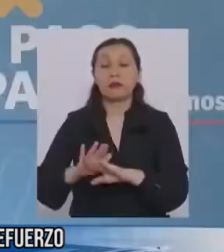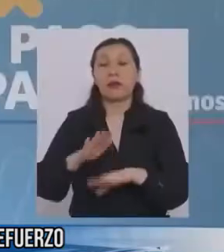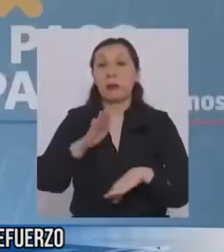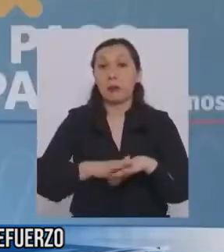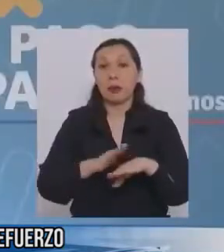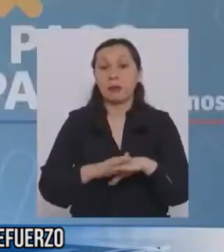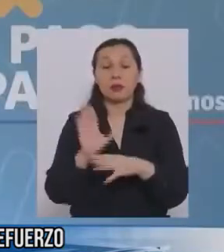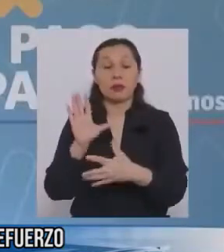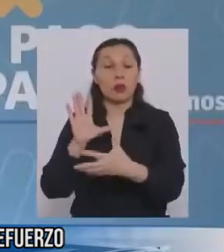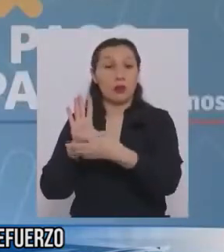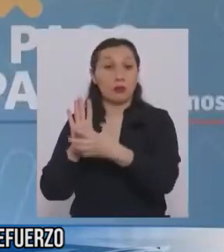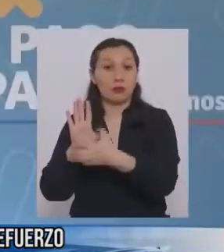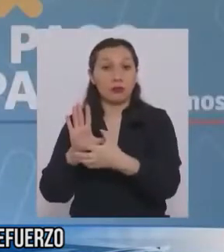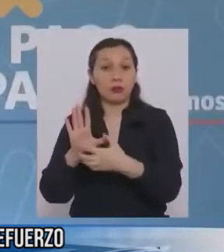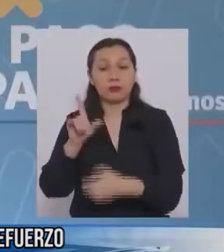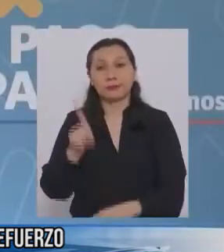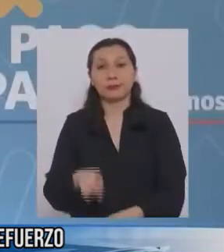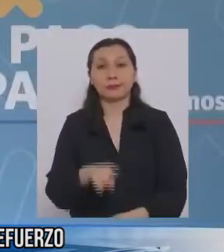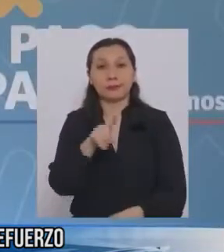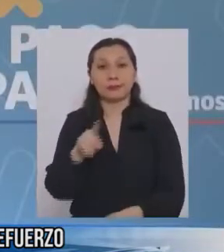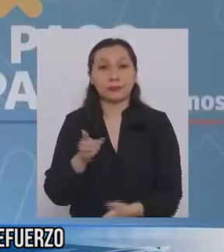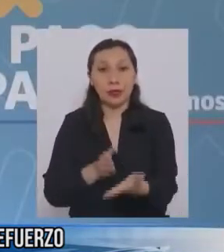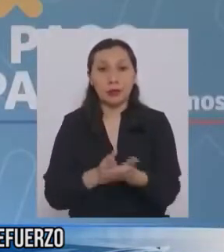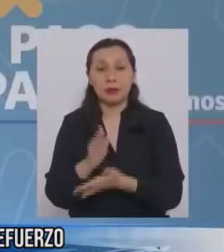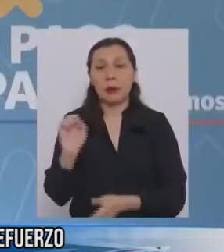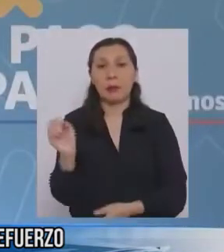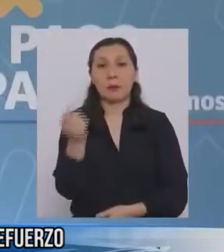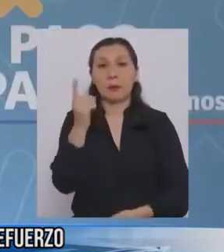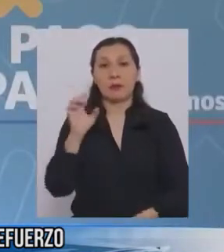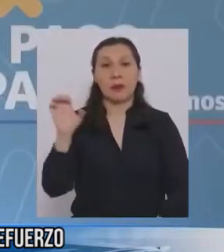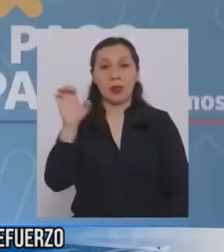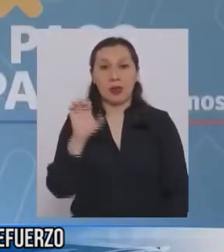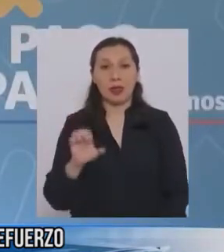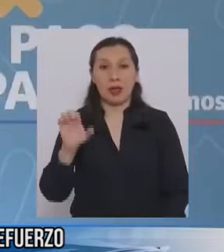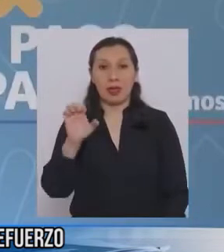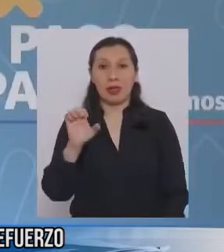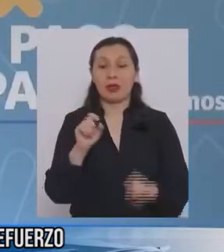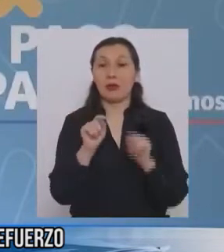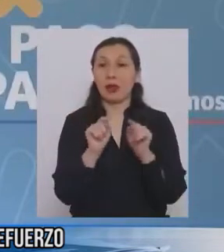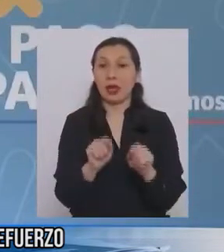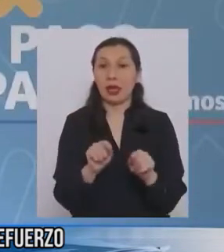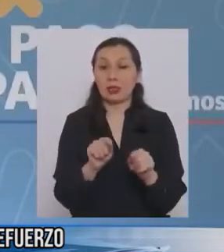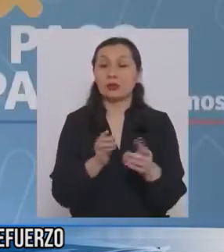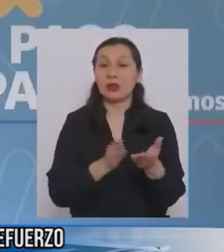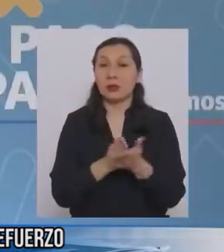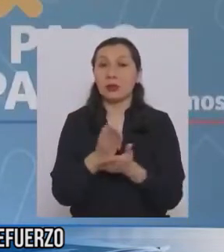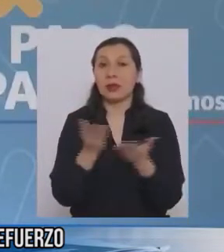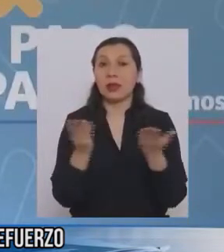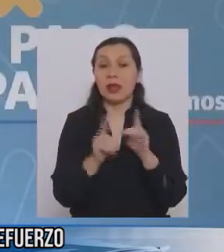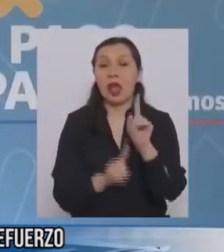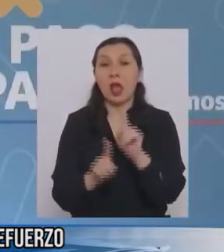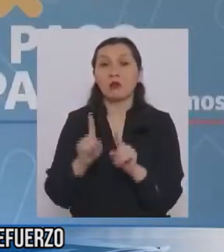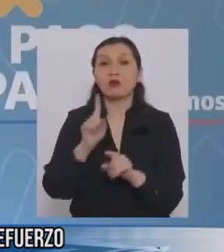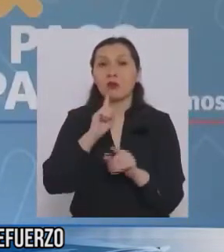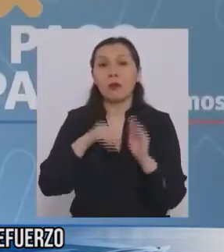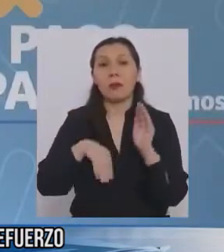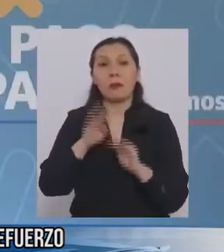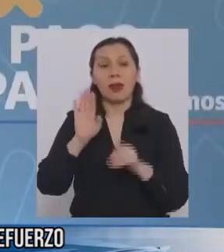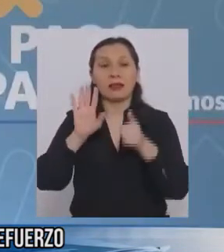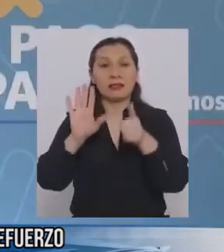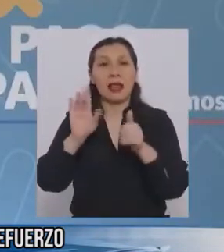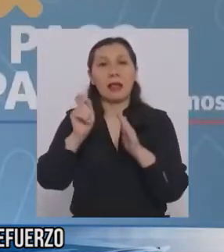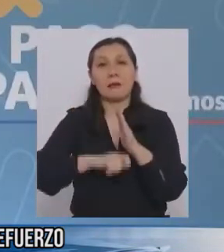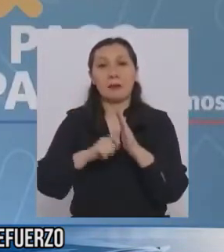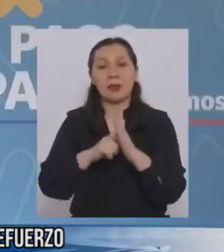movilidad quede inhabilitado a partir del primero de enero esto corre para aquellos que tengan más de 6 meses